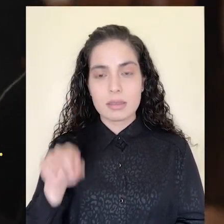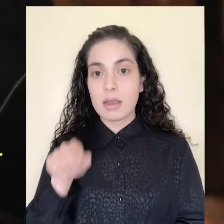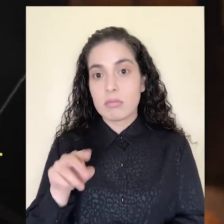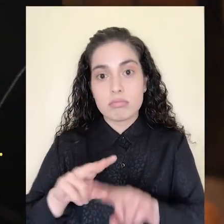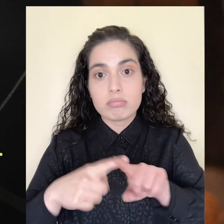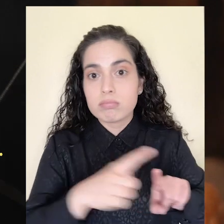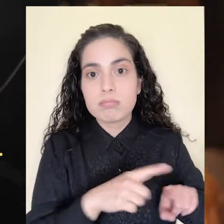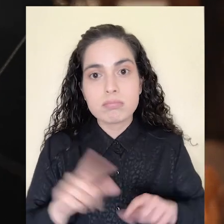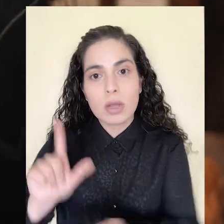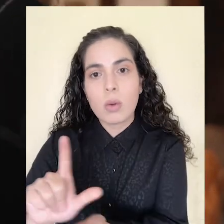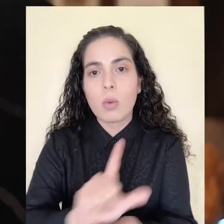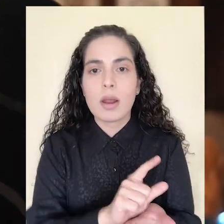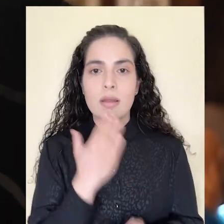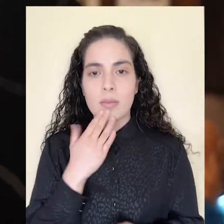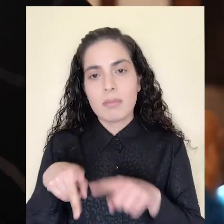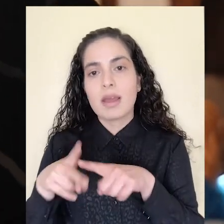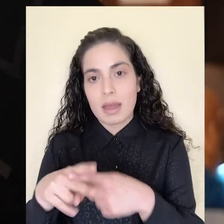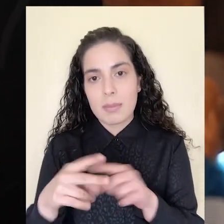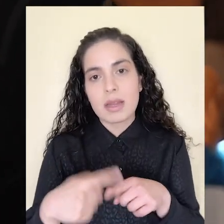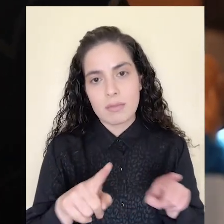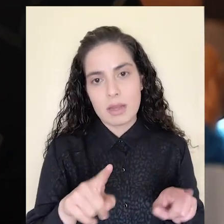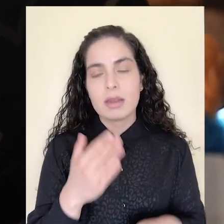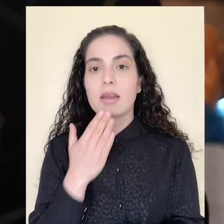sector realizo cosas distintas.